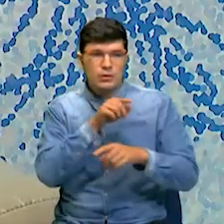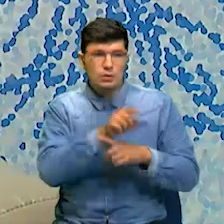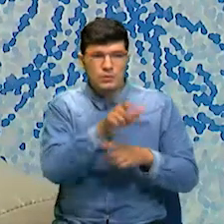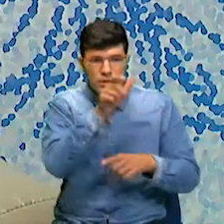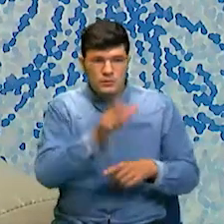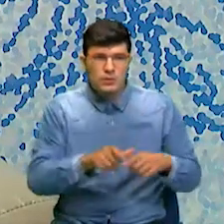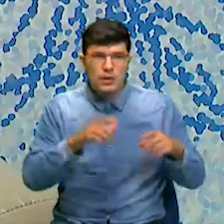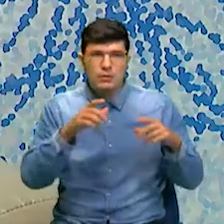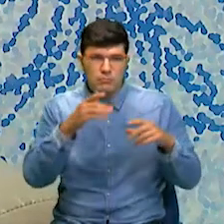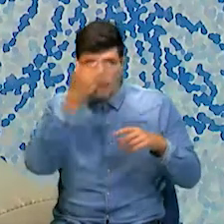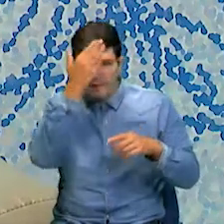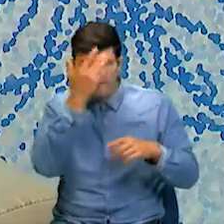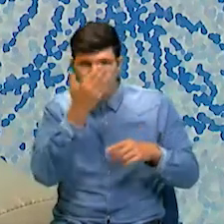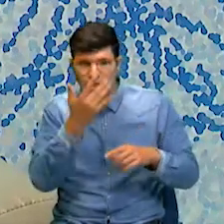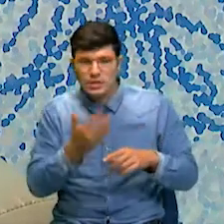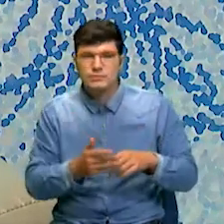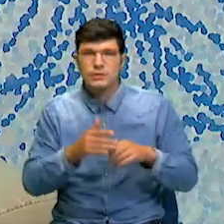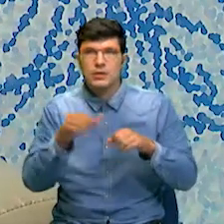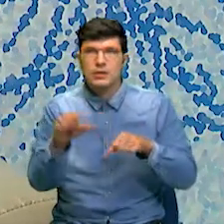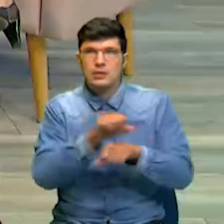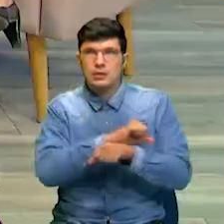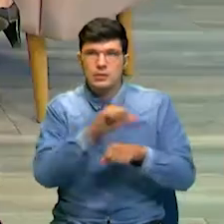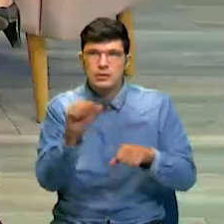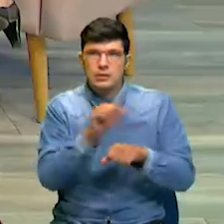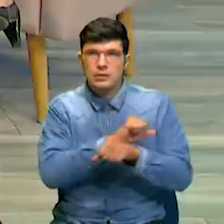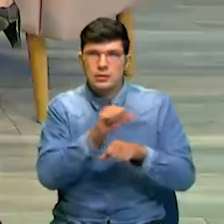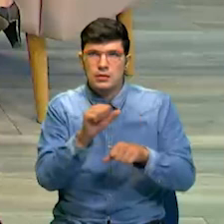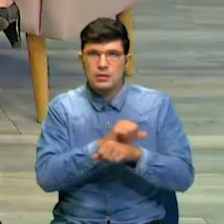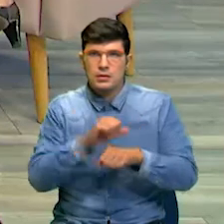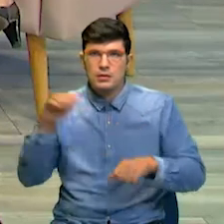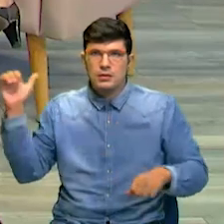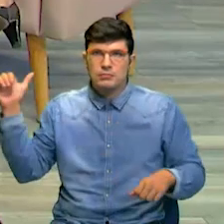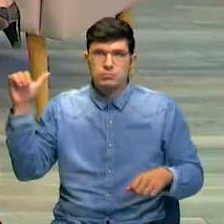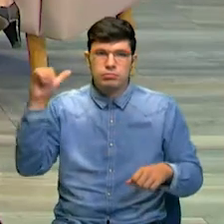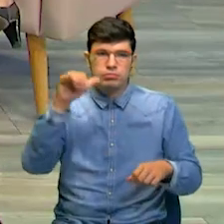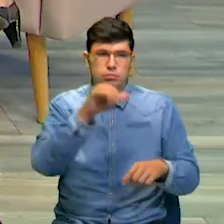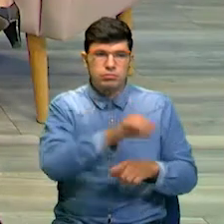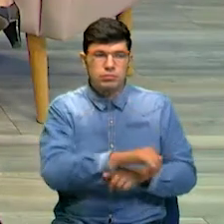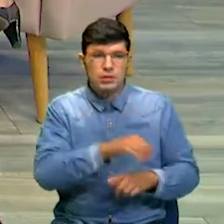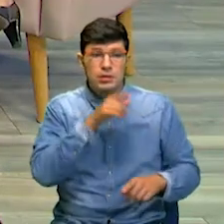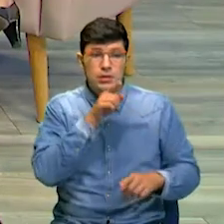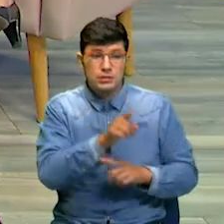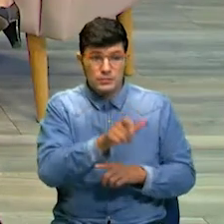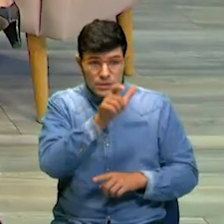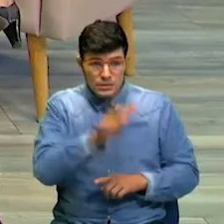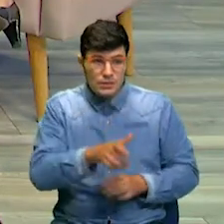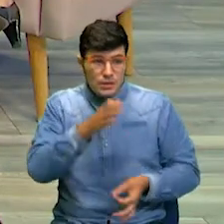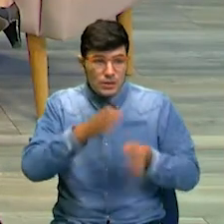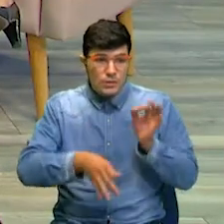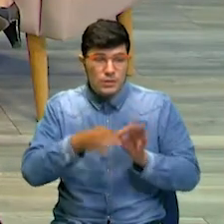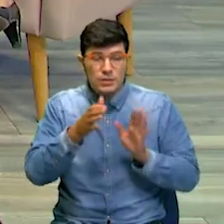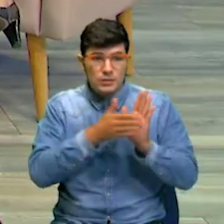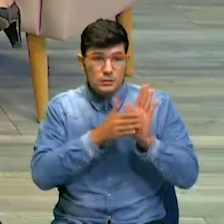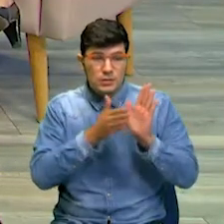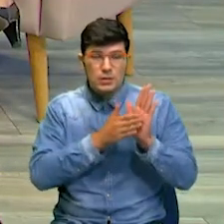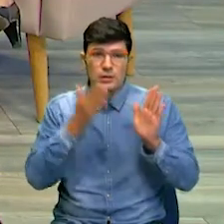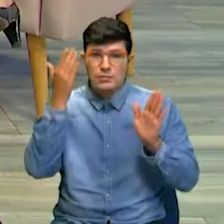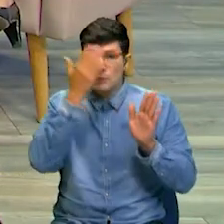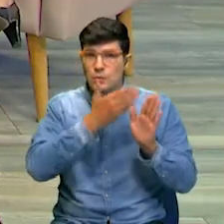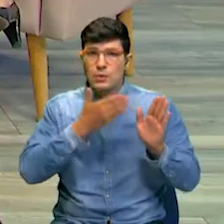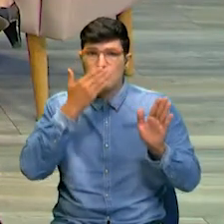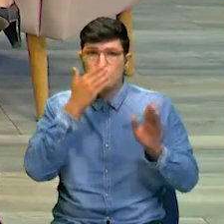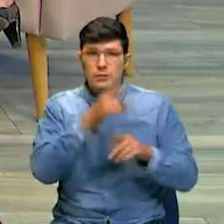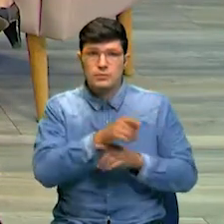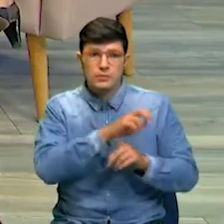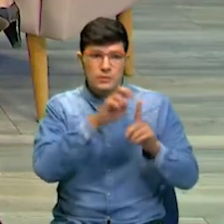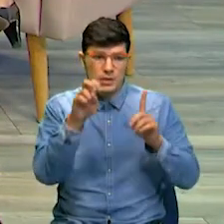en Facebook, sí. De los carros, de los viajes, y eso el juez se lo admitió como prueba del nivel